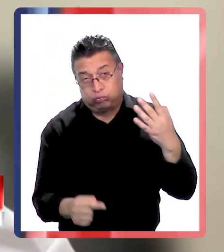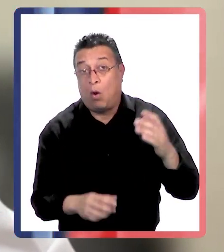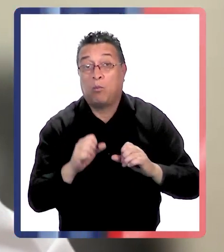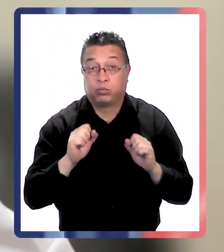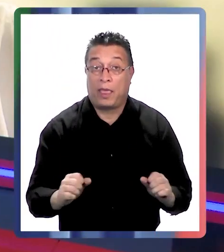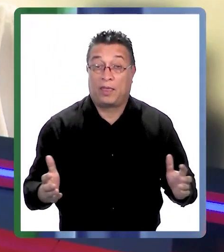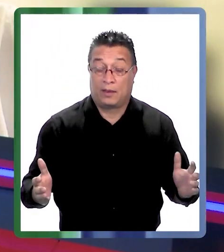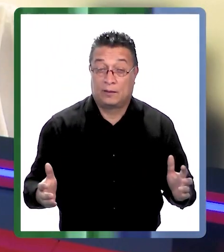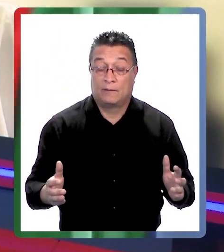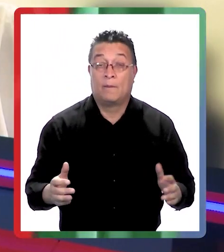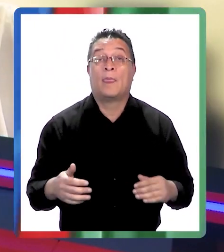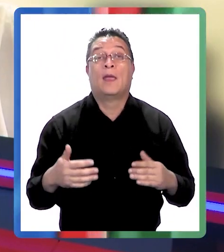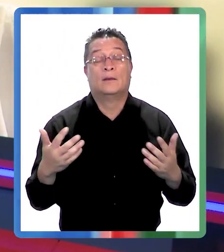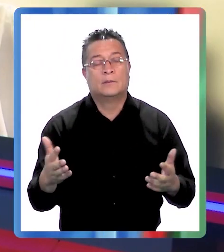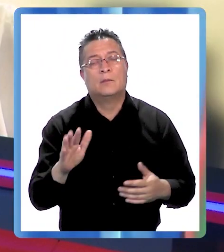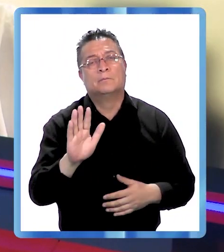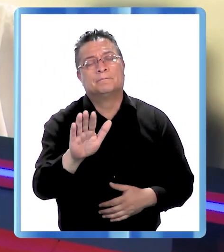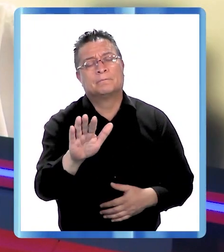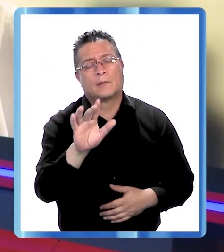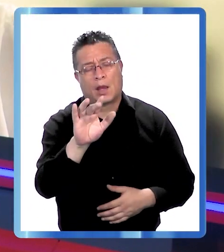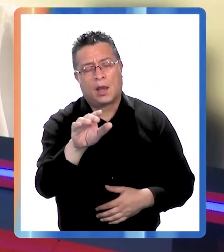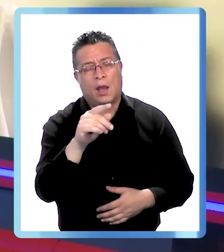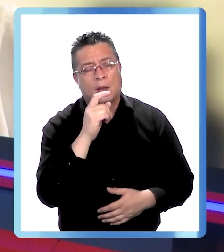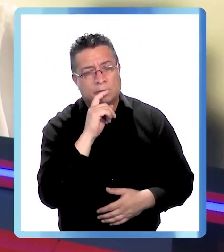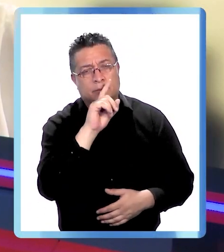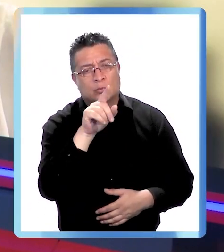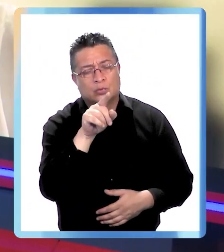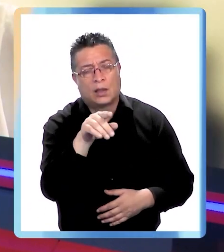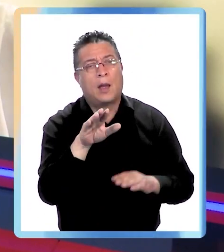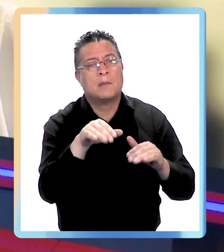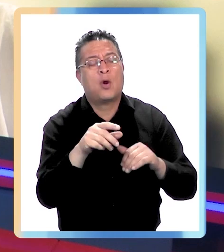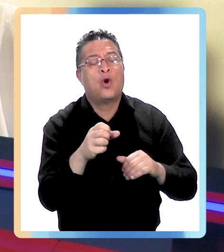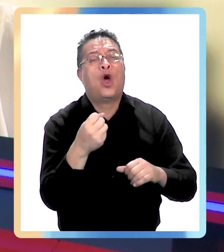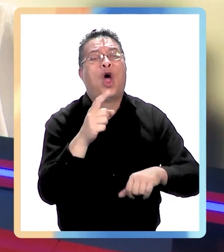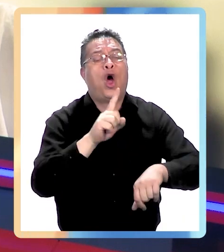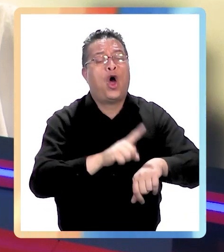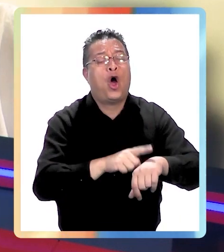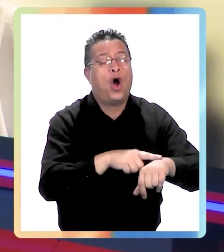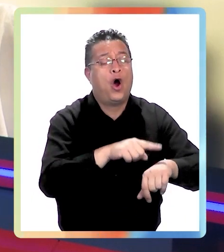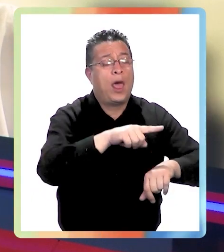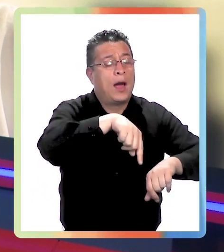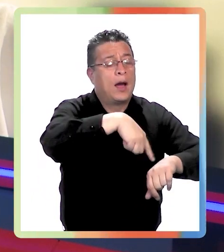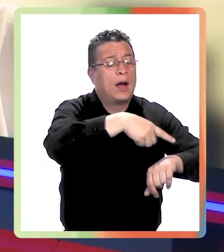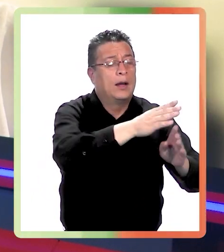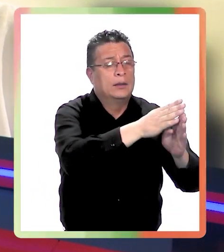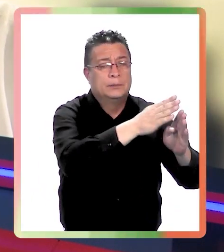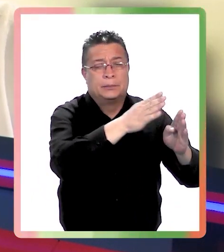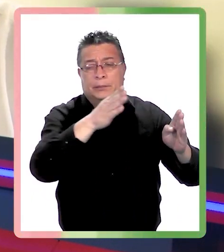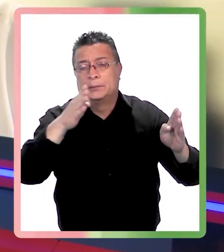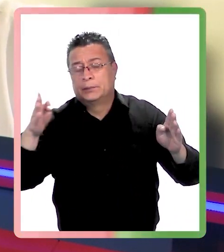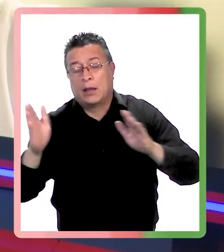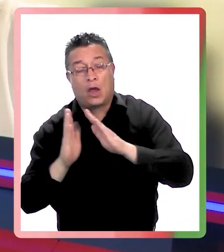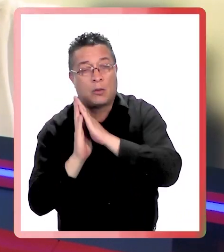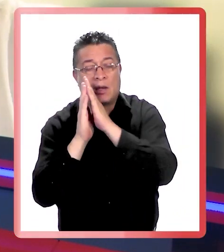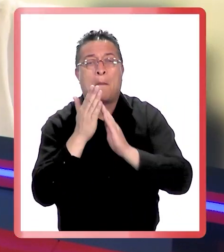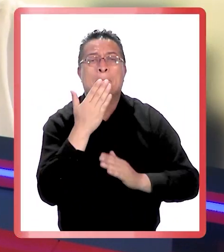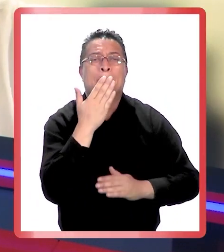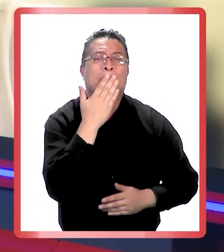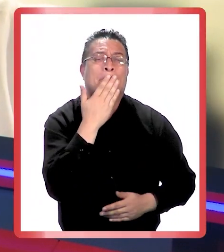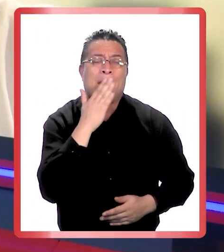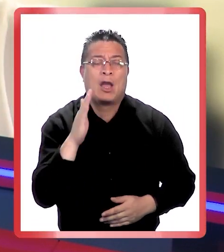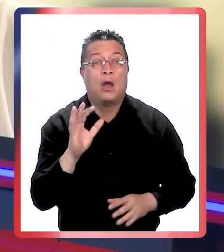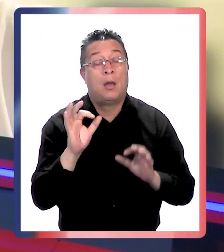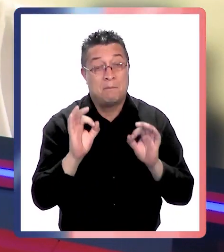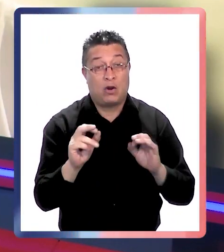otros. Doctora, entonces, en esa misma línea, ¿cuántas horas se debería dormir idealmente? Me imagino